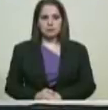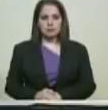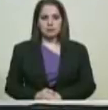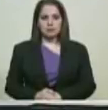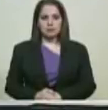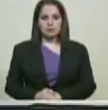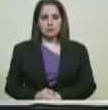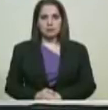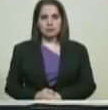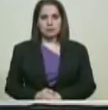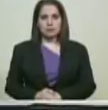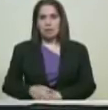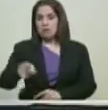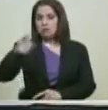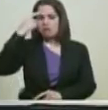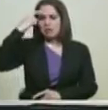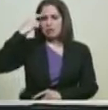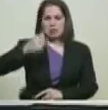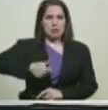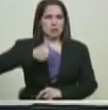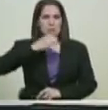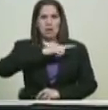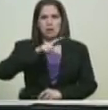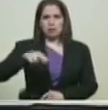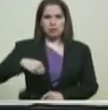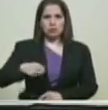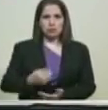Porque ellos saben más que nosotros, son superiores a nosotros.